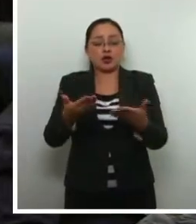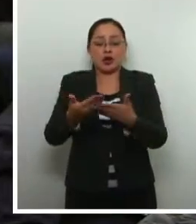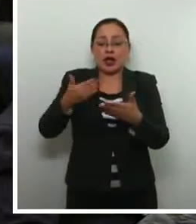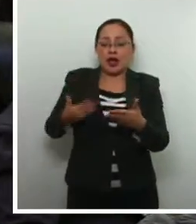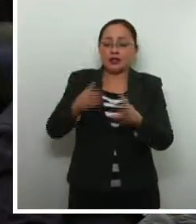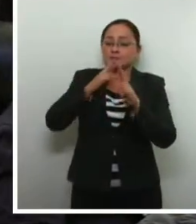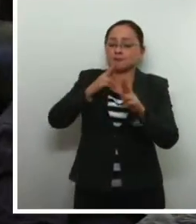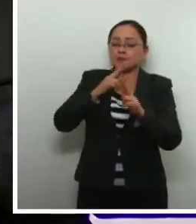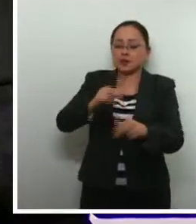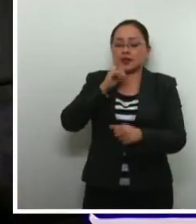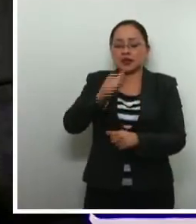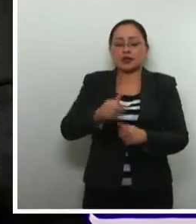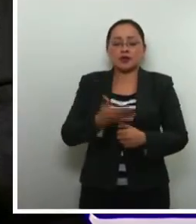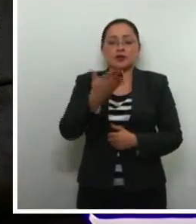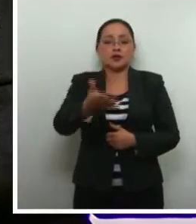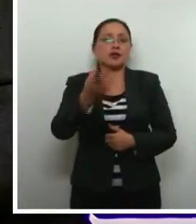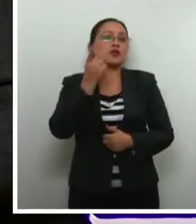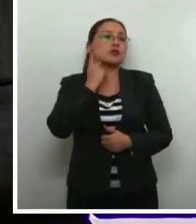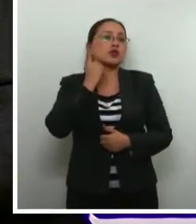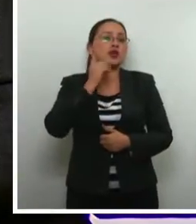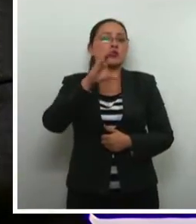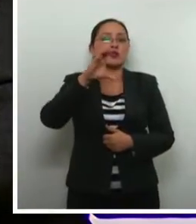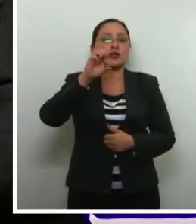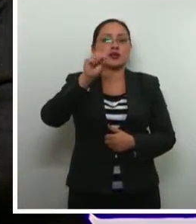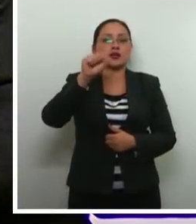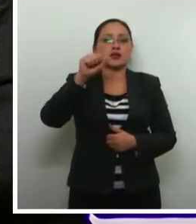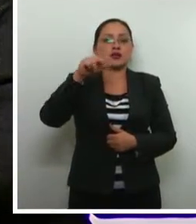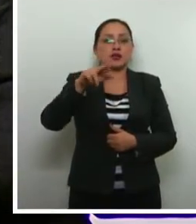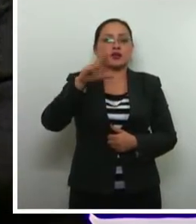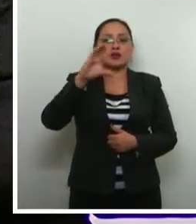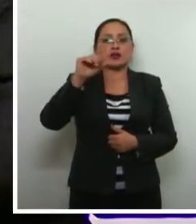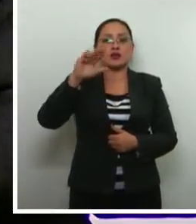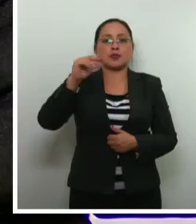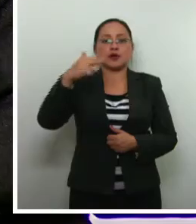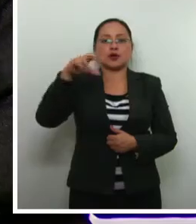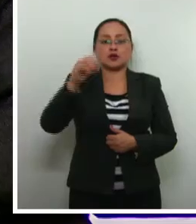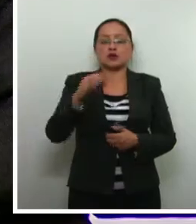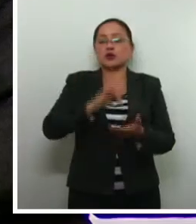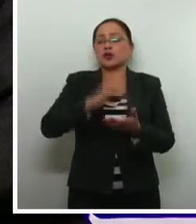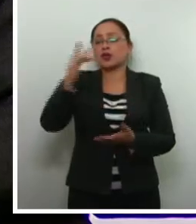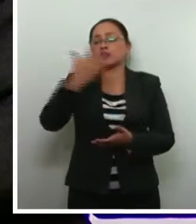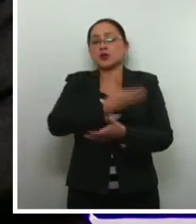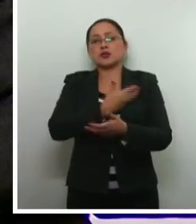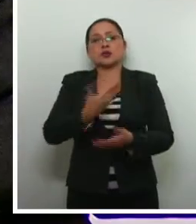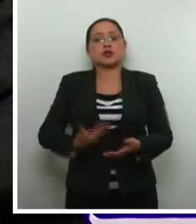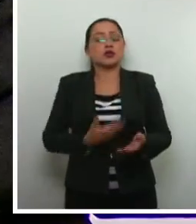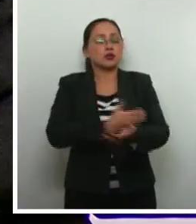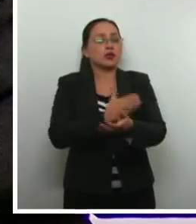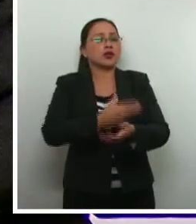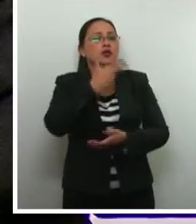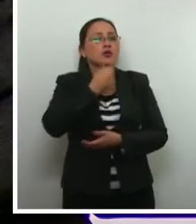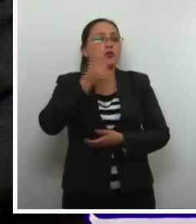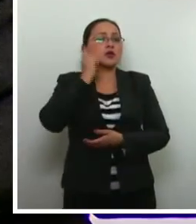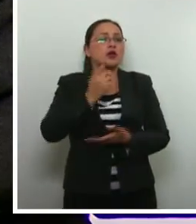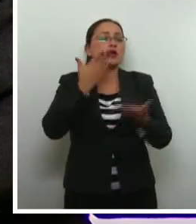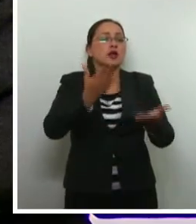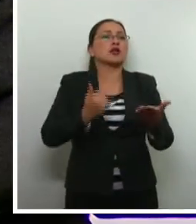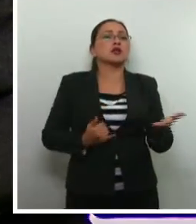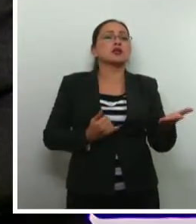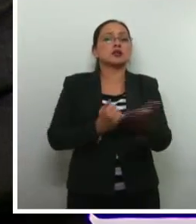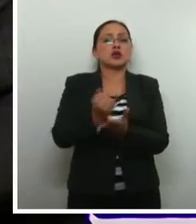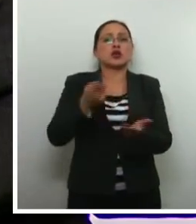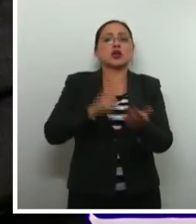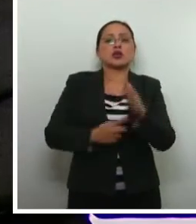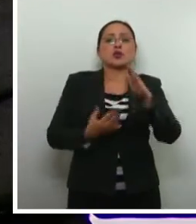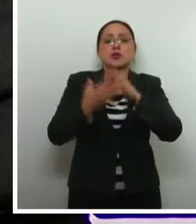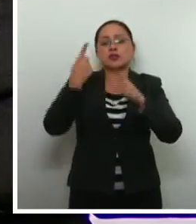debería haber sido. Diputado César Camacho. Gracias, presidente. Compañeras, compañeros, la decisión adoptada en